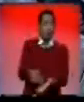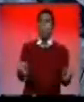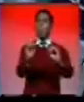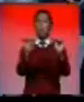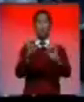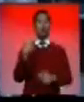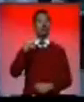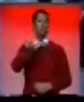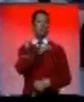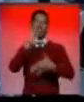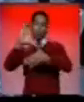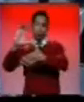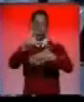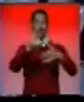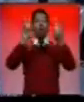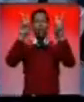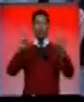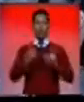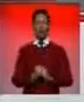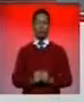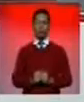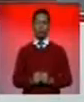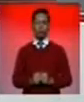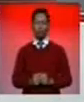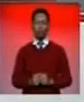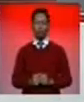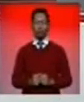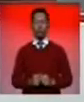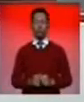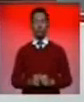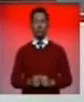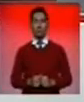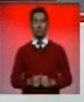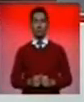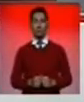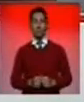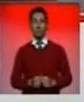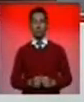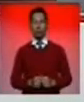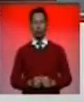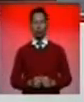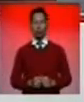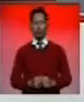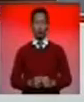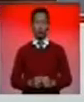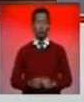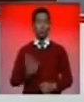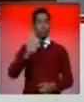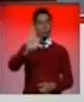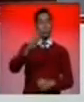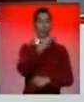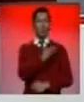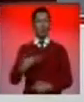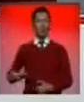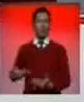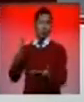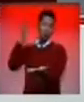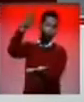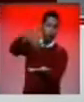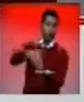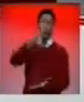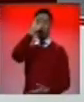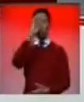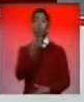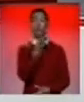lucha contra esos paraísos fiscales. Y al partir a su periplo internacional, el mandatario se refirió a